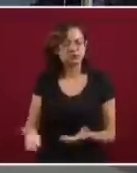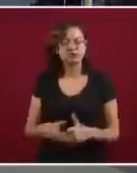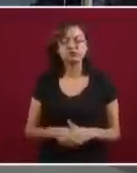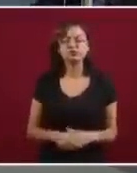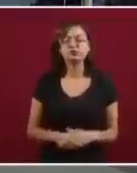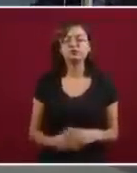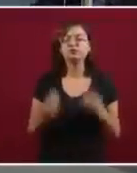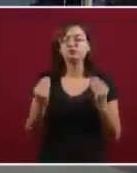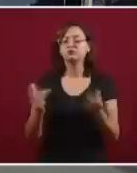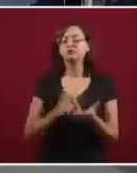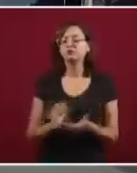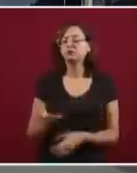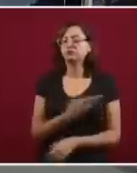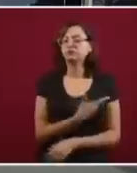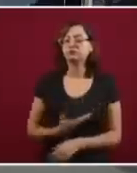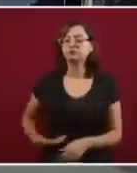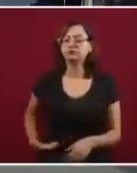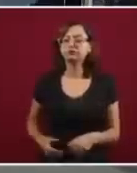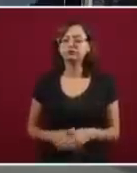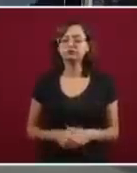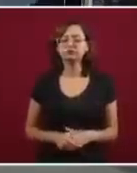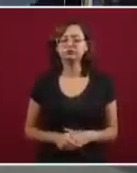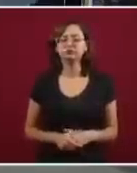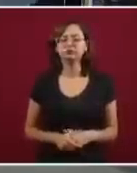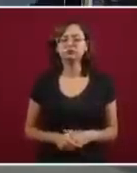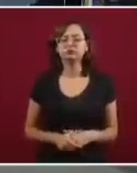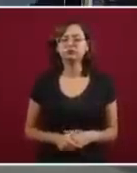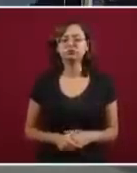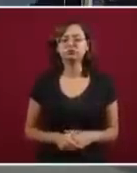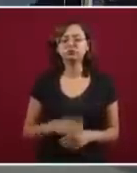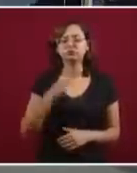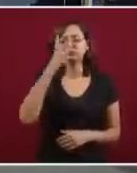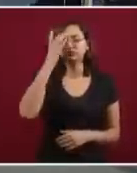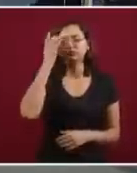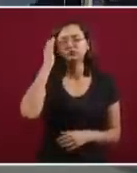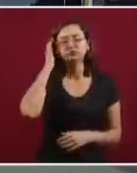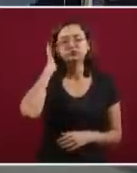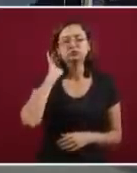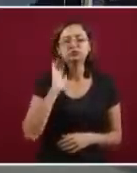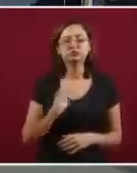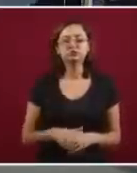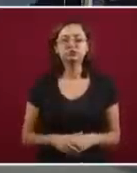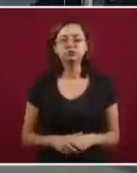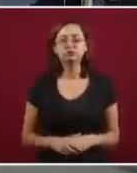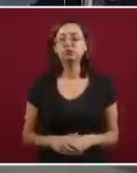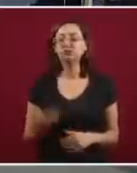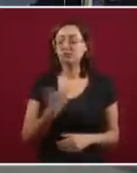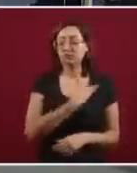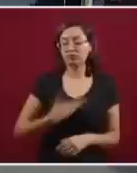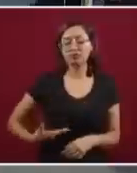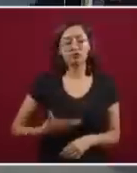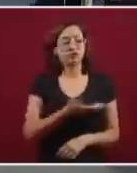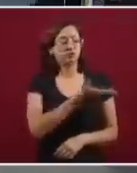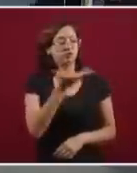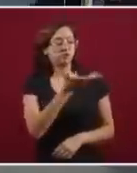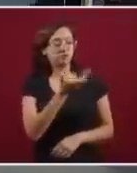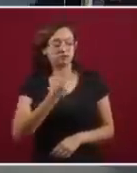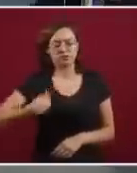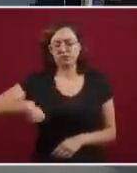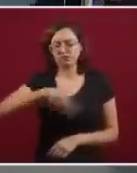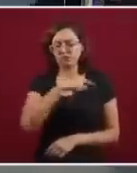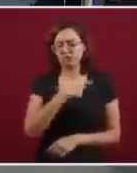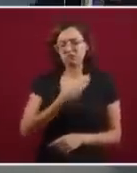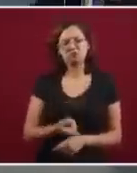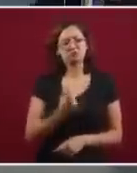muchas gracias presidente tal como lo hace el presidente y nos motiva a sus subalternos a hacerlo a quebrar las cosas con